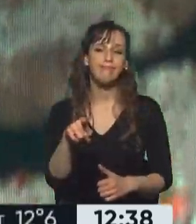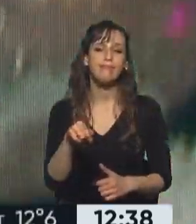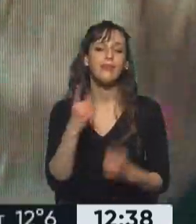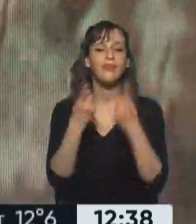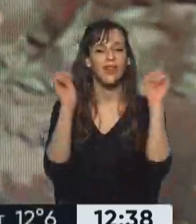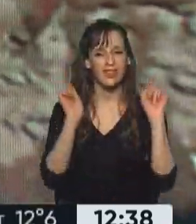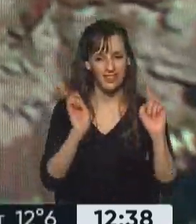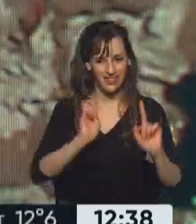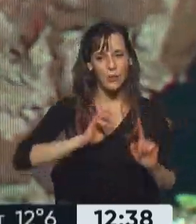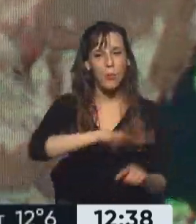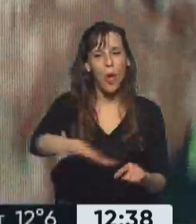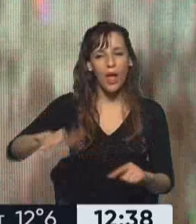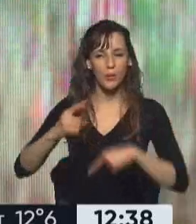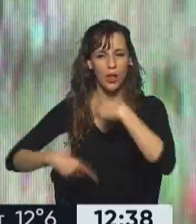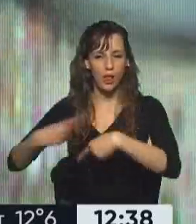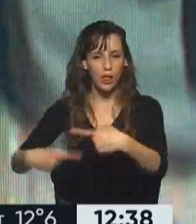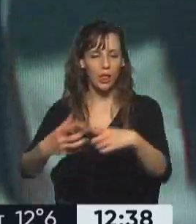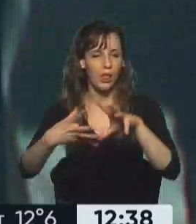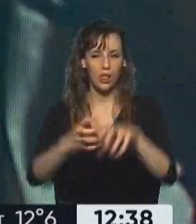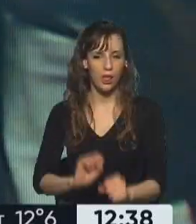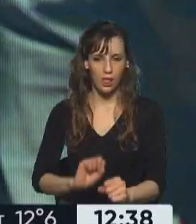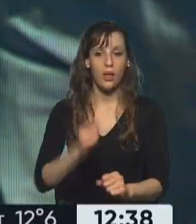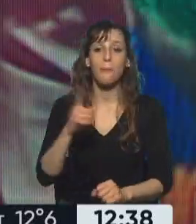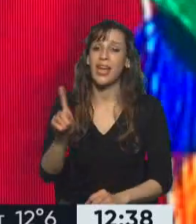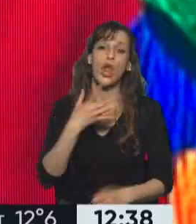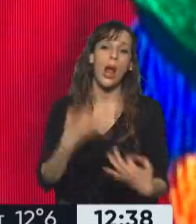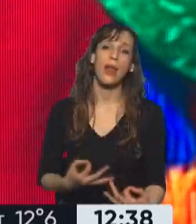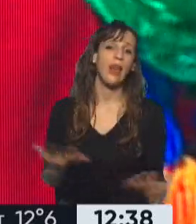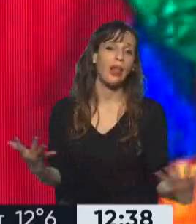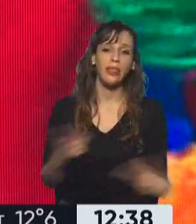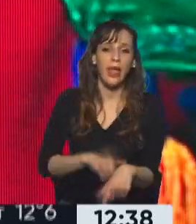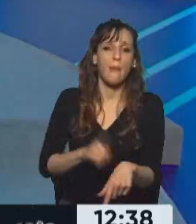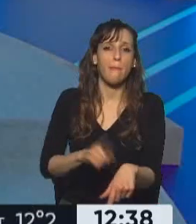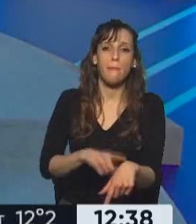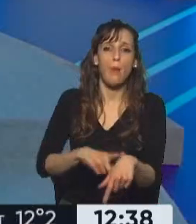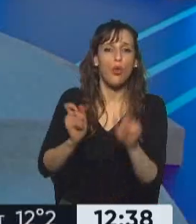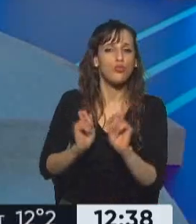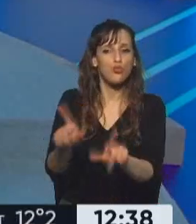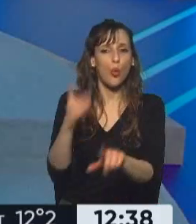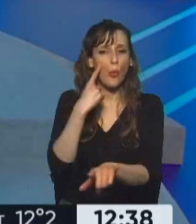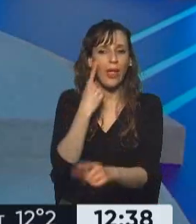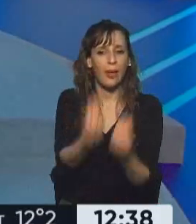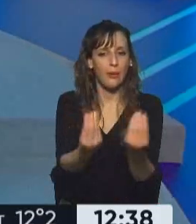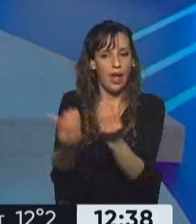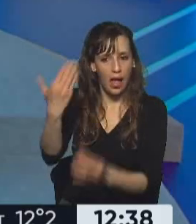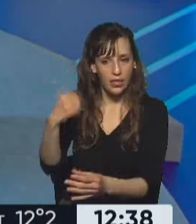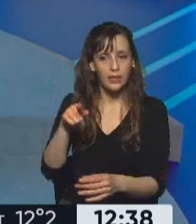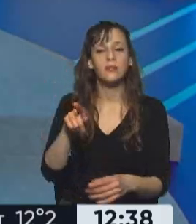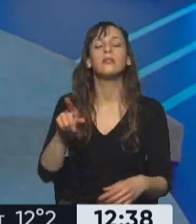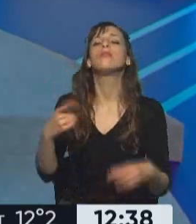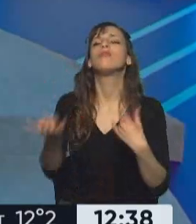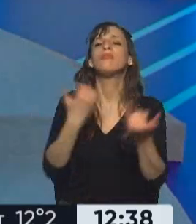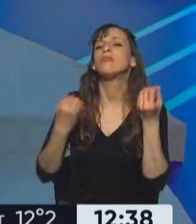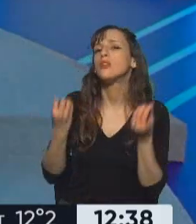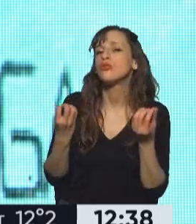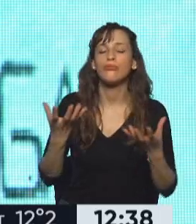destino para muchos pueblos indígenas, pero la realidad es la realidad y el tiempo es el tiempo. ¿Y qué está pasando en este momento, Sandra? ¿Cómo estás? Totalmente de